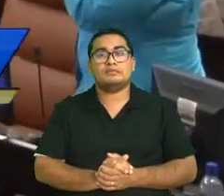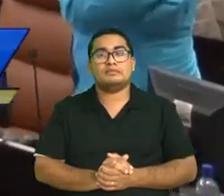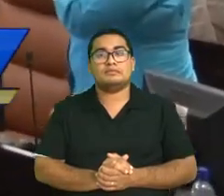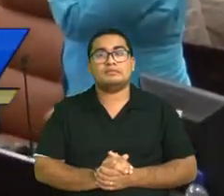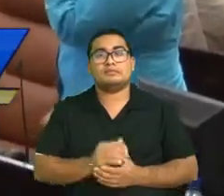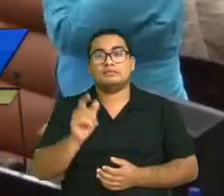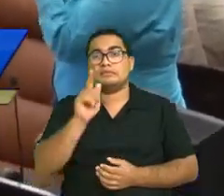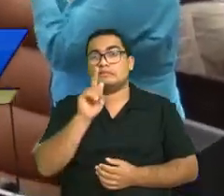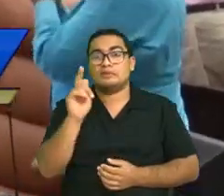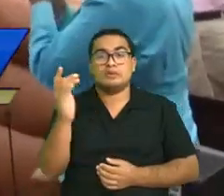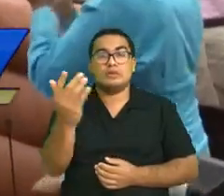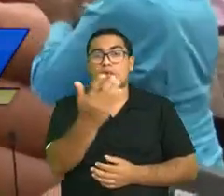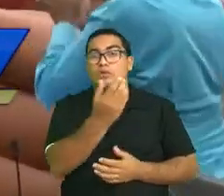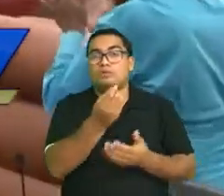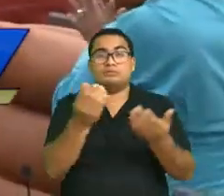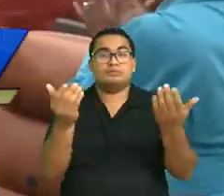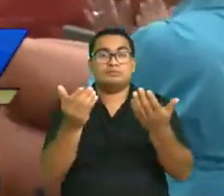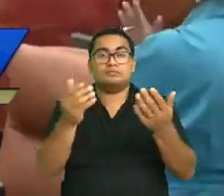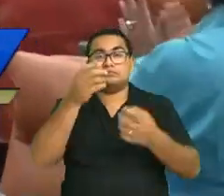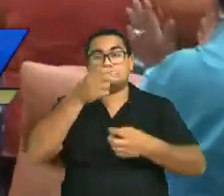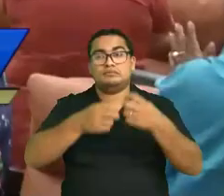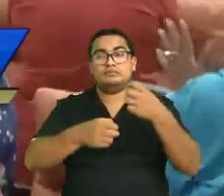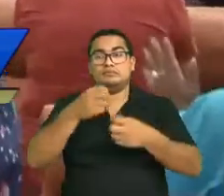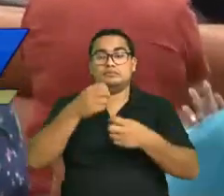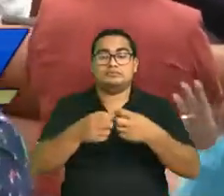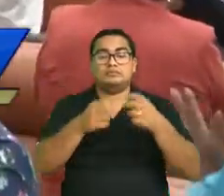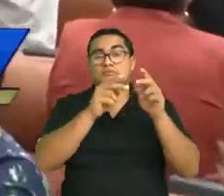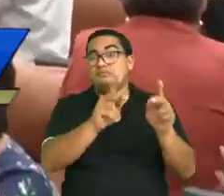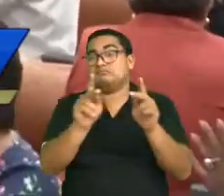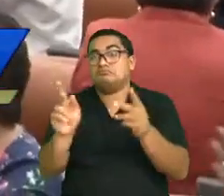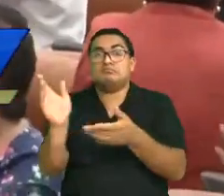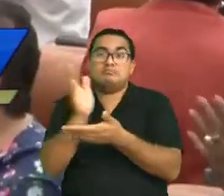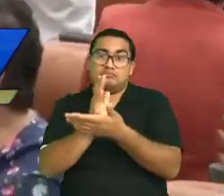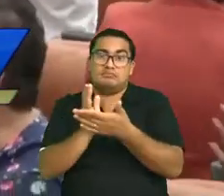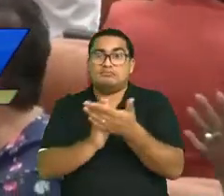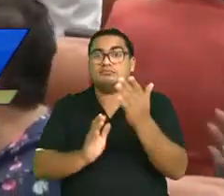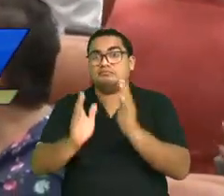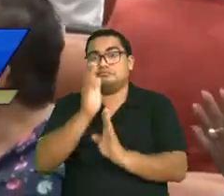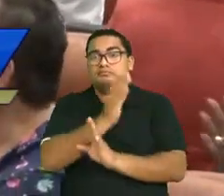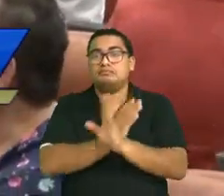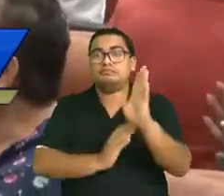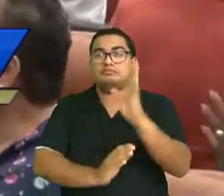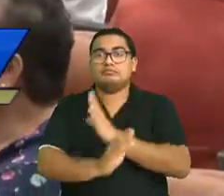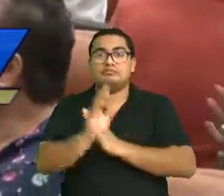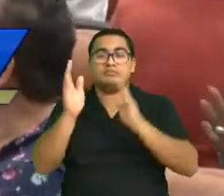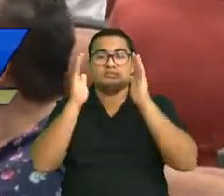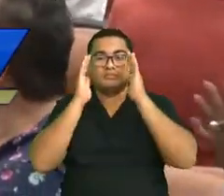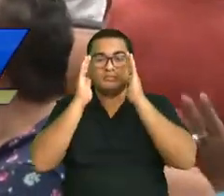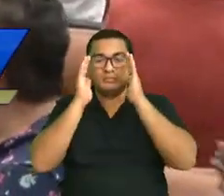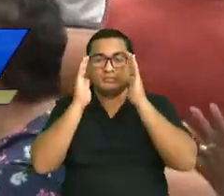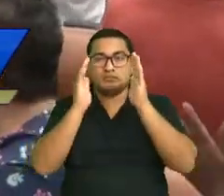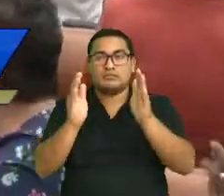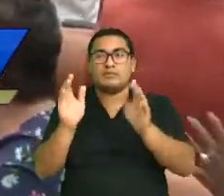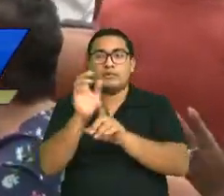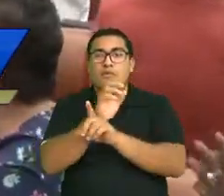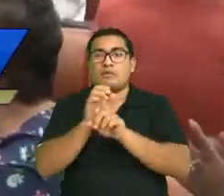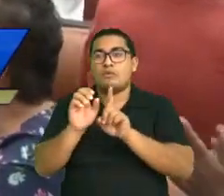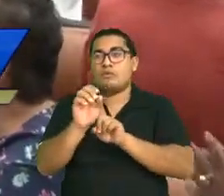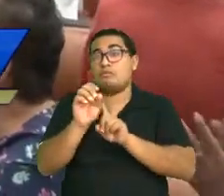toda esta problemática de las personas con alguna discapacidad era atendida a través de organismos